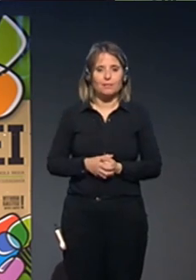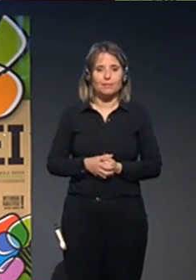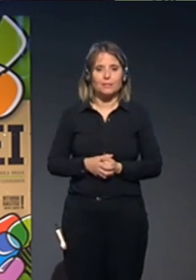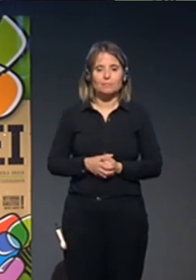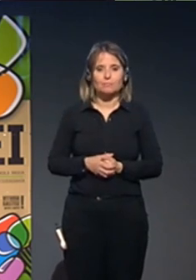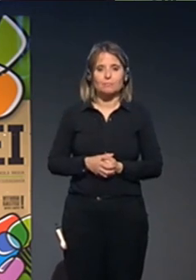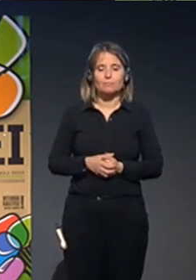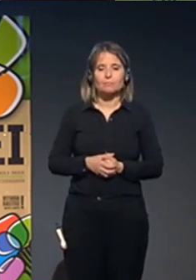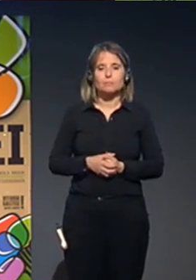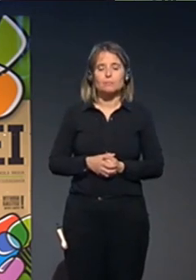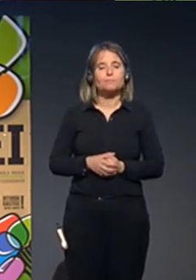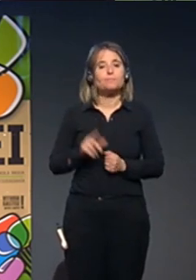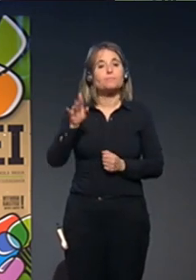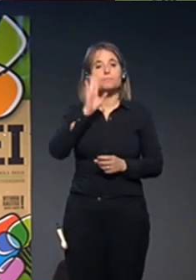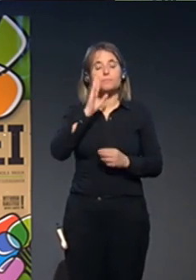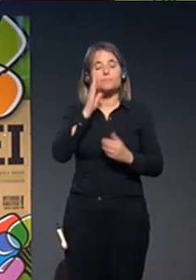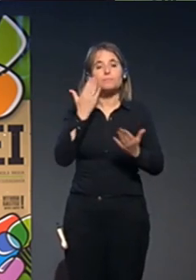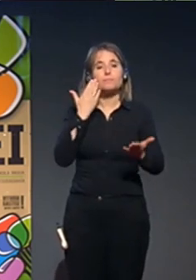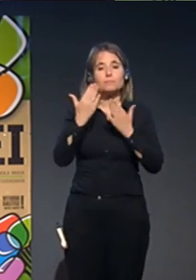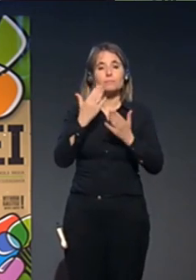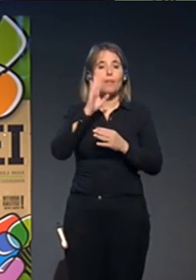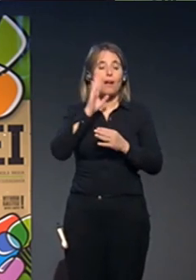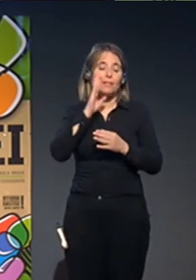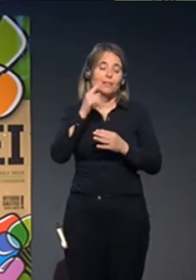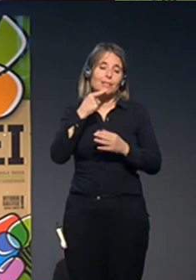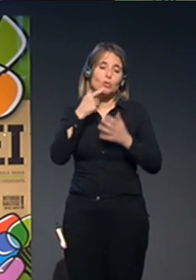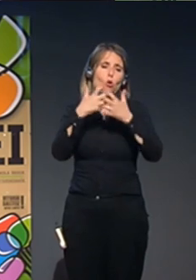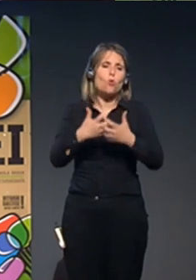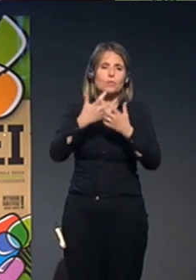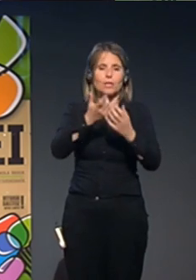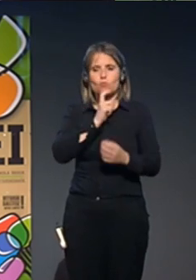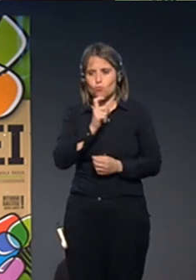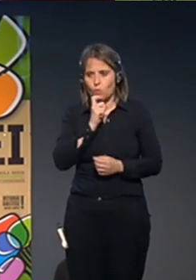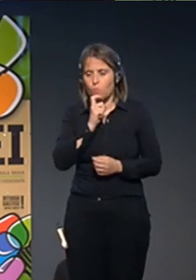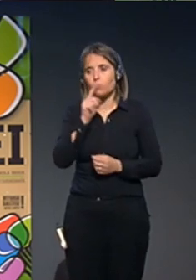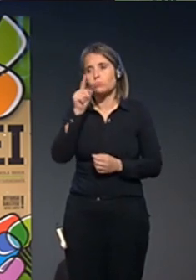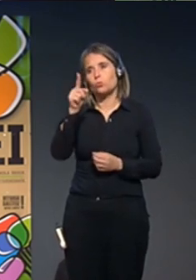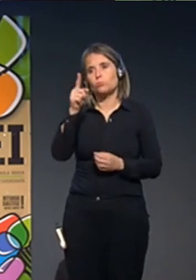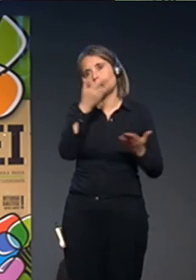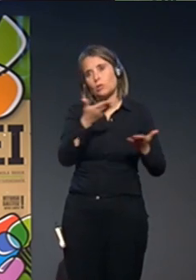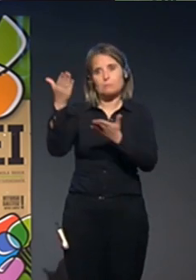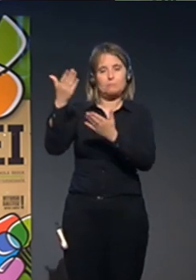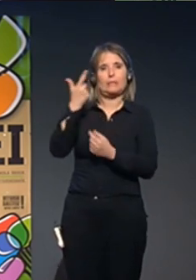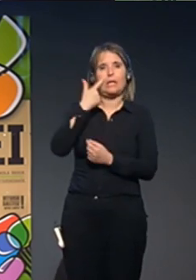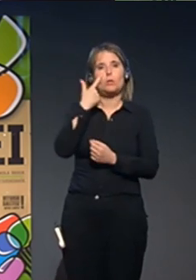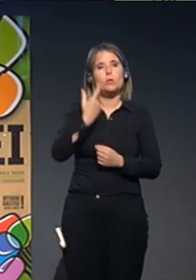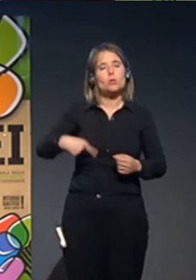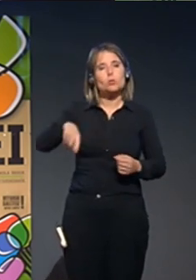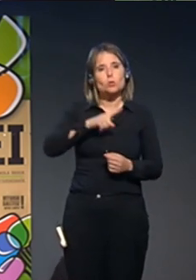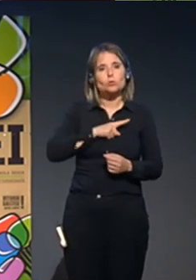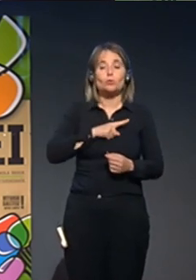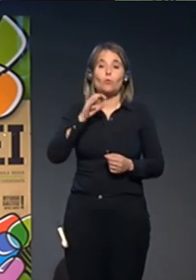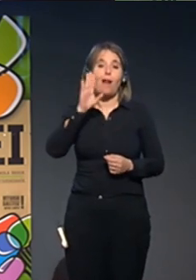responsabilidad has hablado del carro de combate y y bueno nos has invitado o nos has dado la opción de que seamos